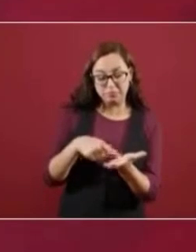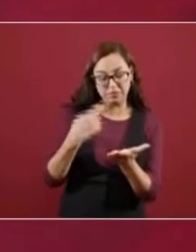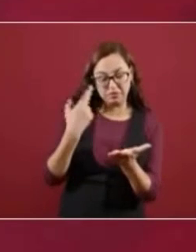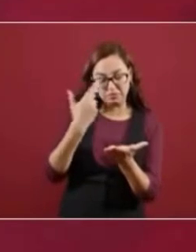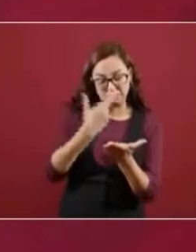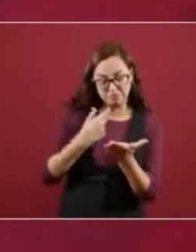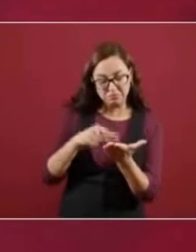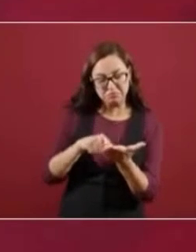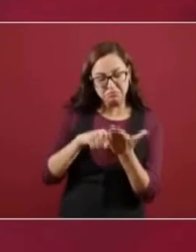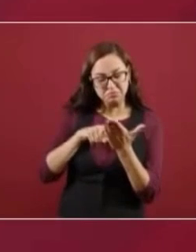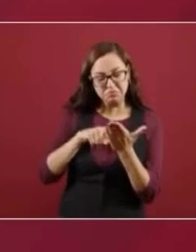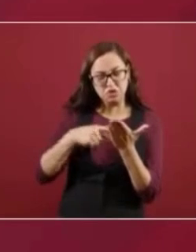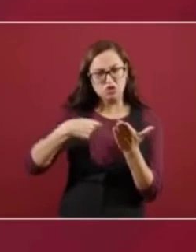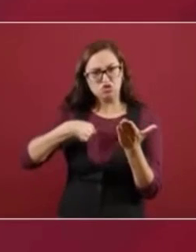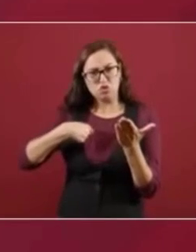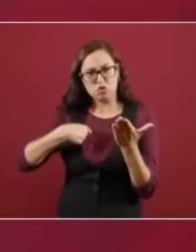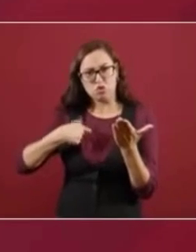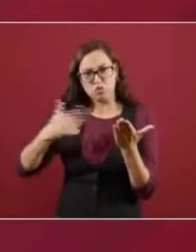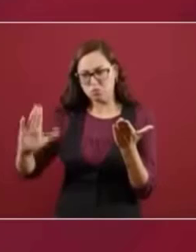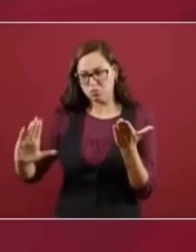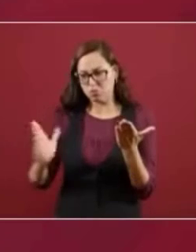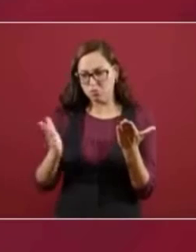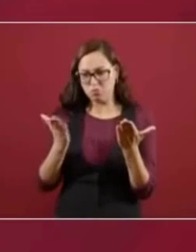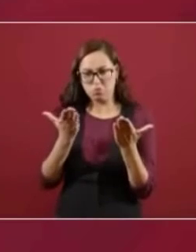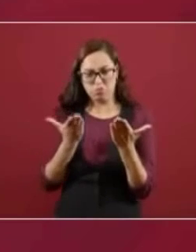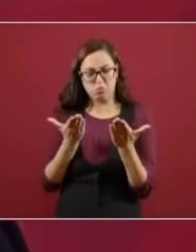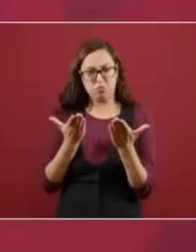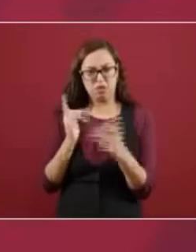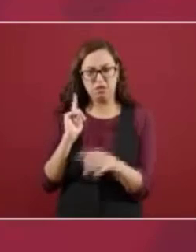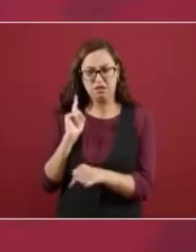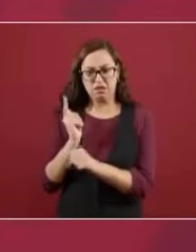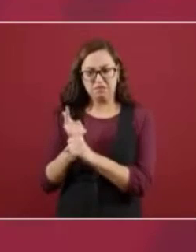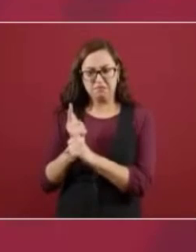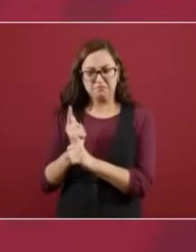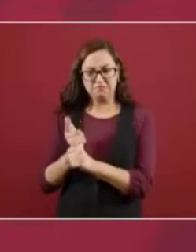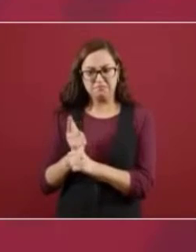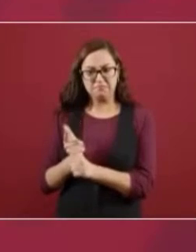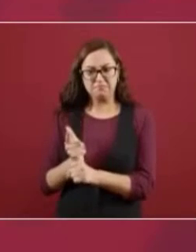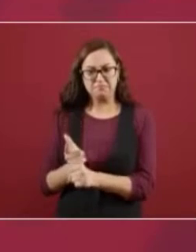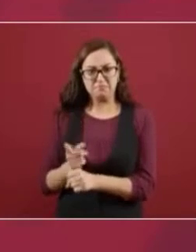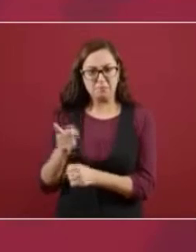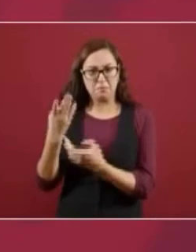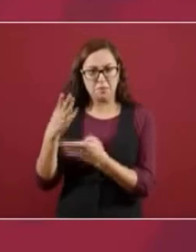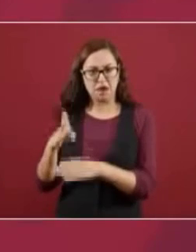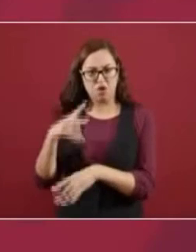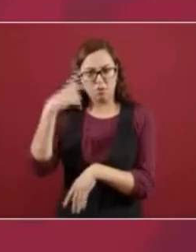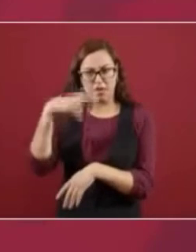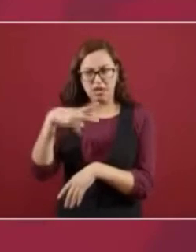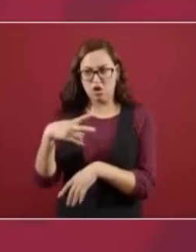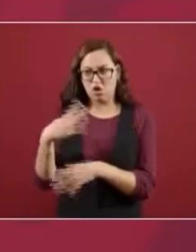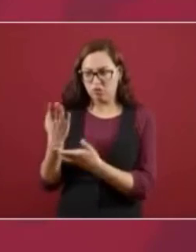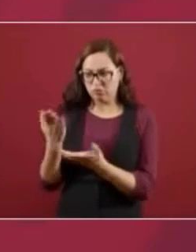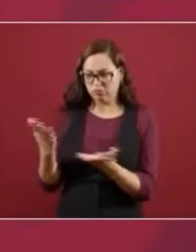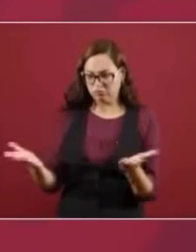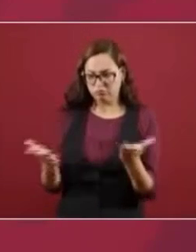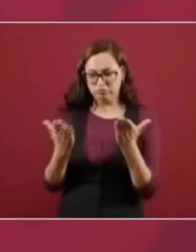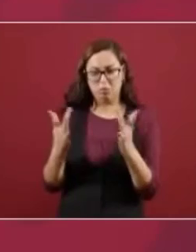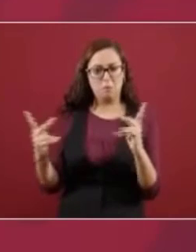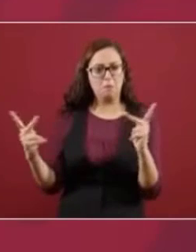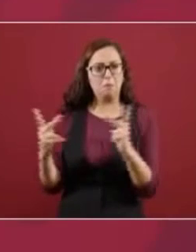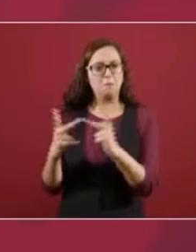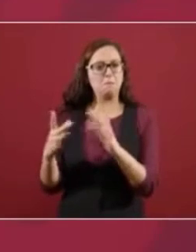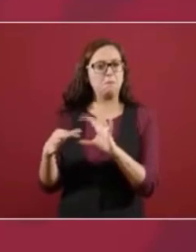Muy parecido al diagnóstico que tiene el banco de México